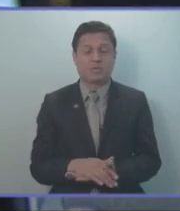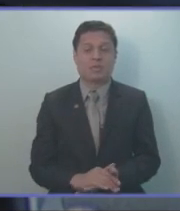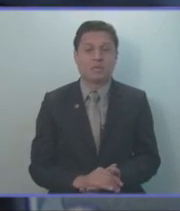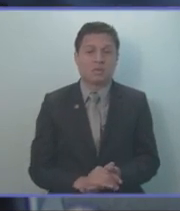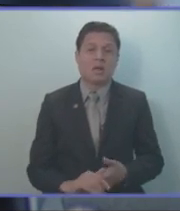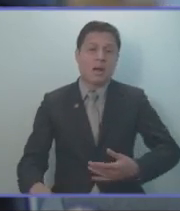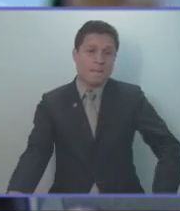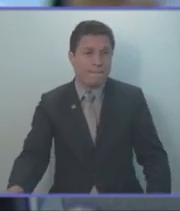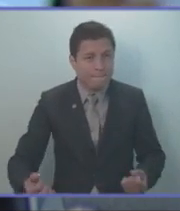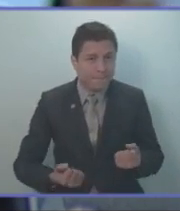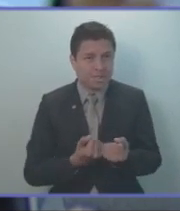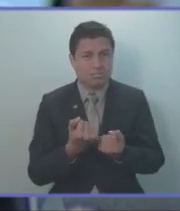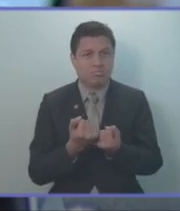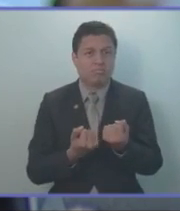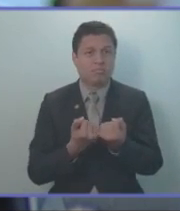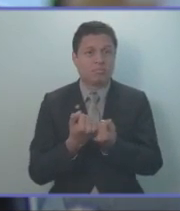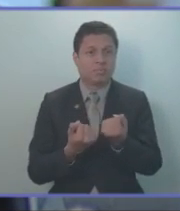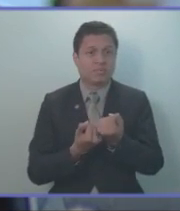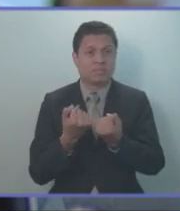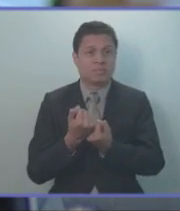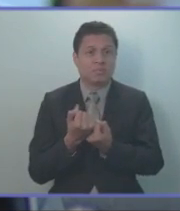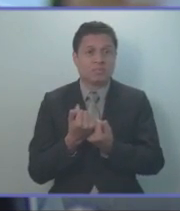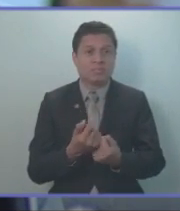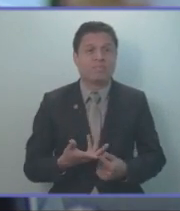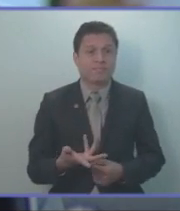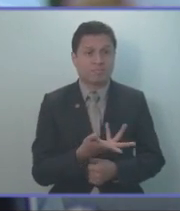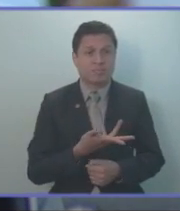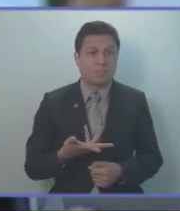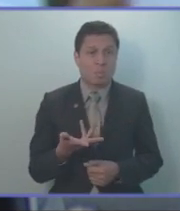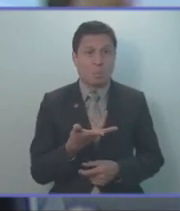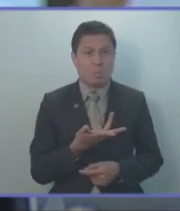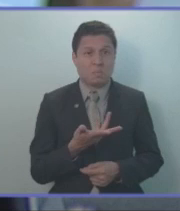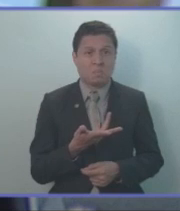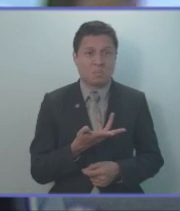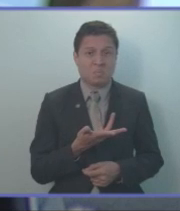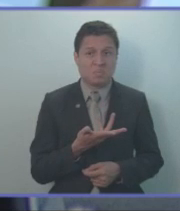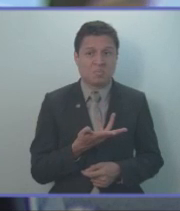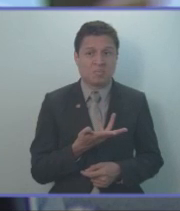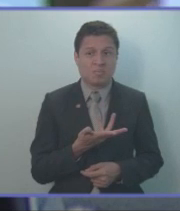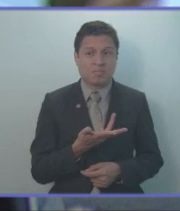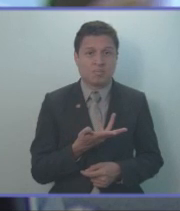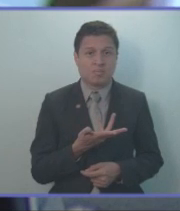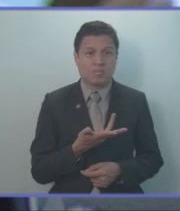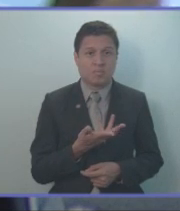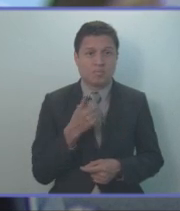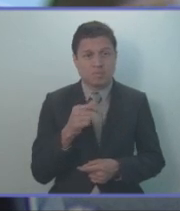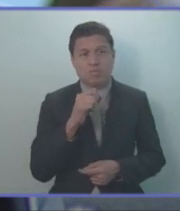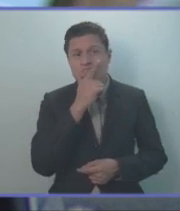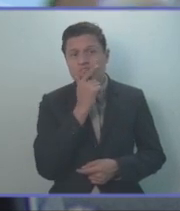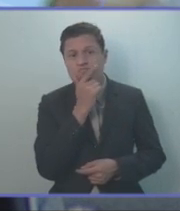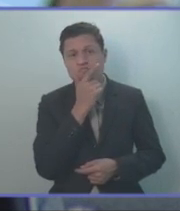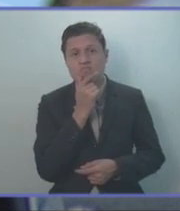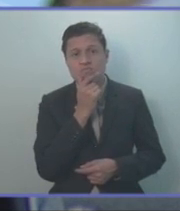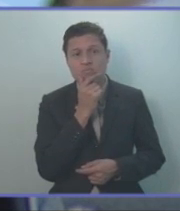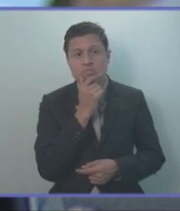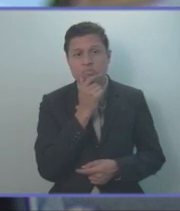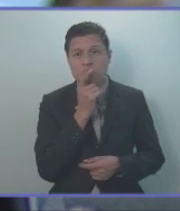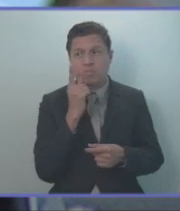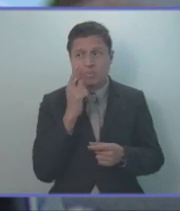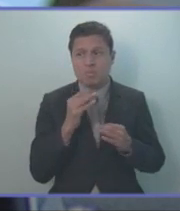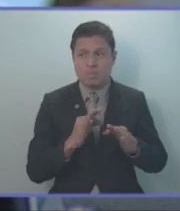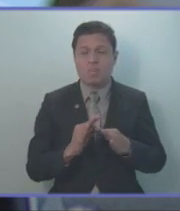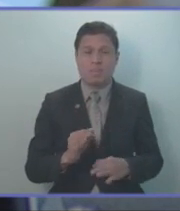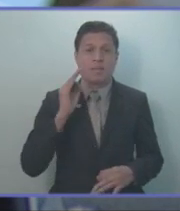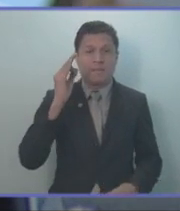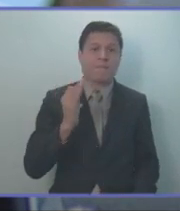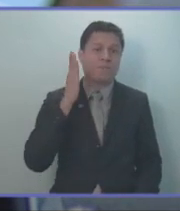de solidaridad con nuestros compatriotas que están en duda sobre su condición futura